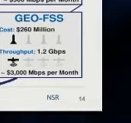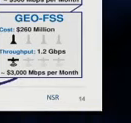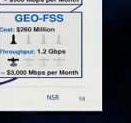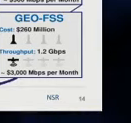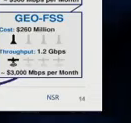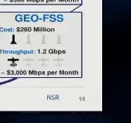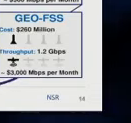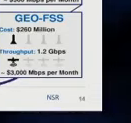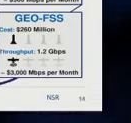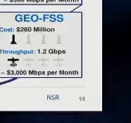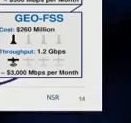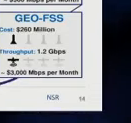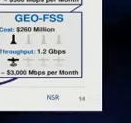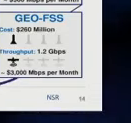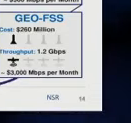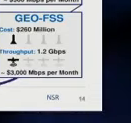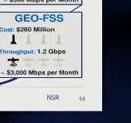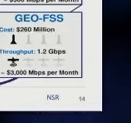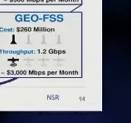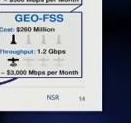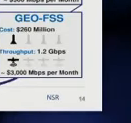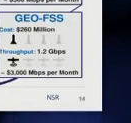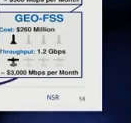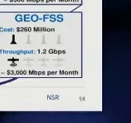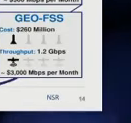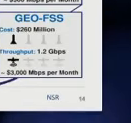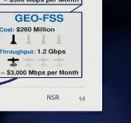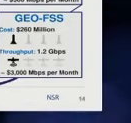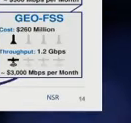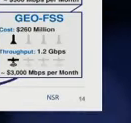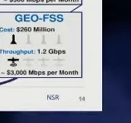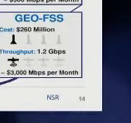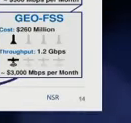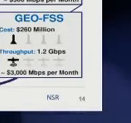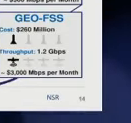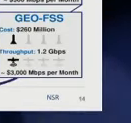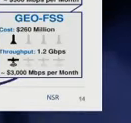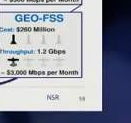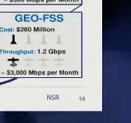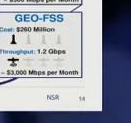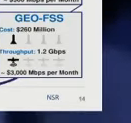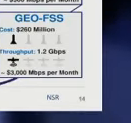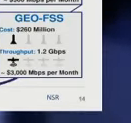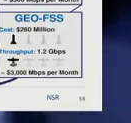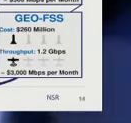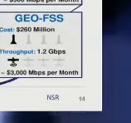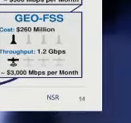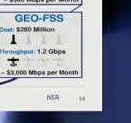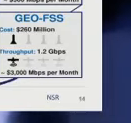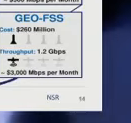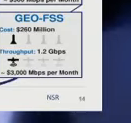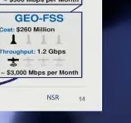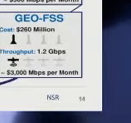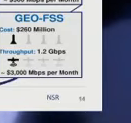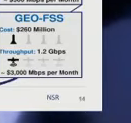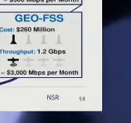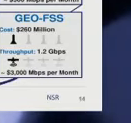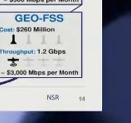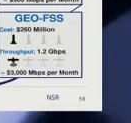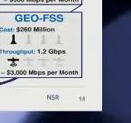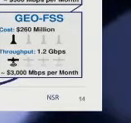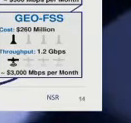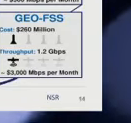alta eficiencia de alto hitero put andan 388 millones con un costo de